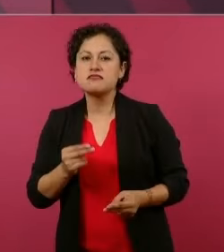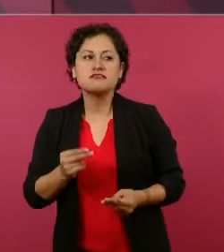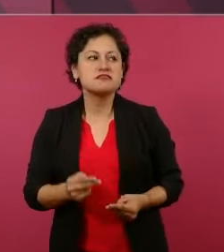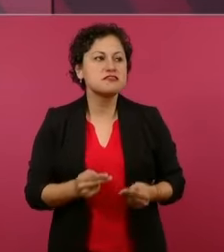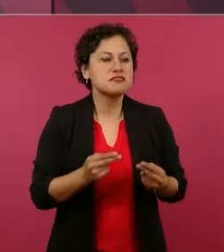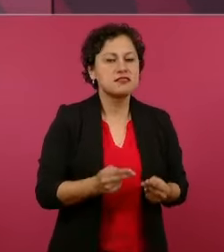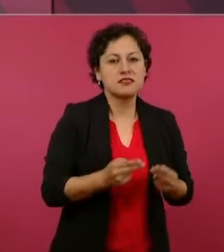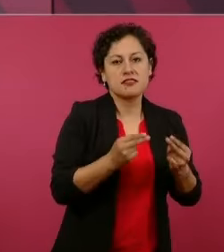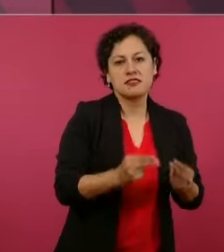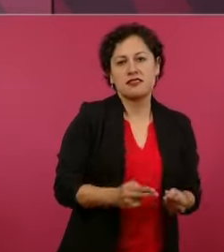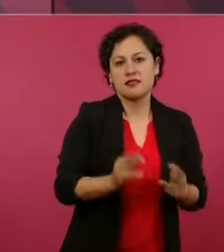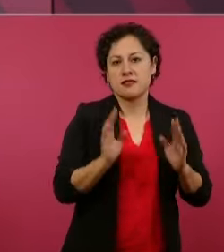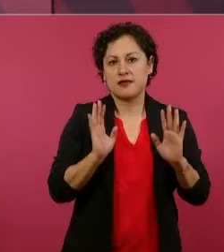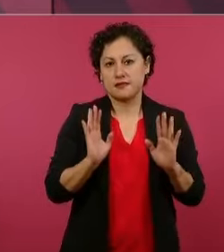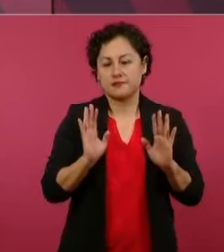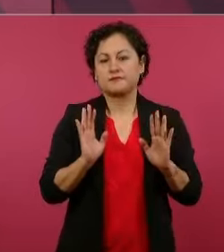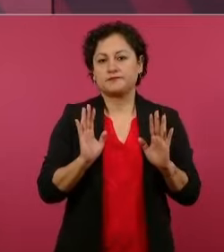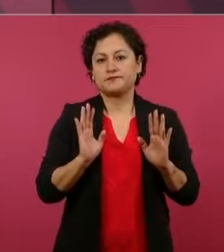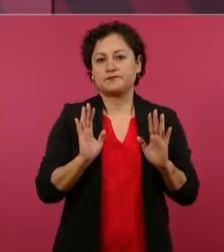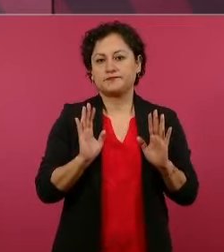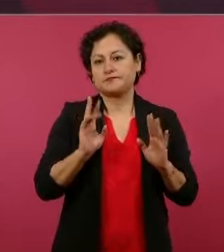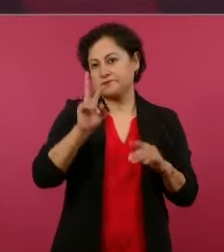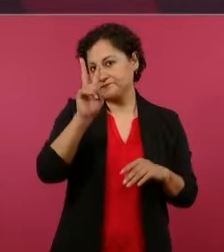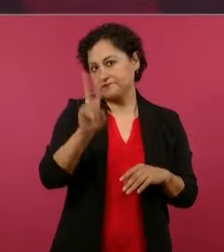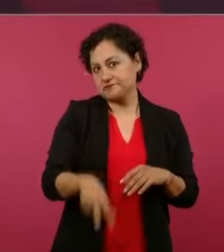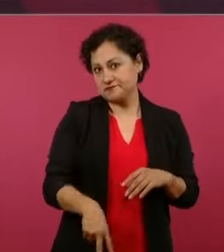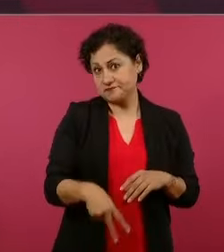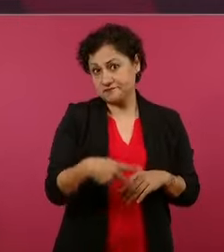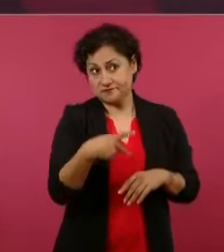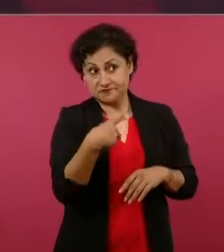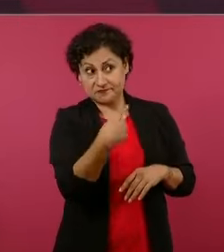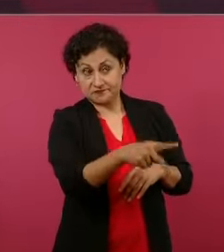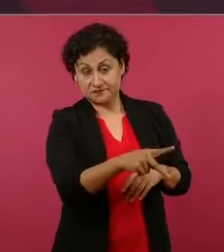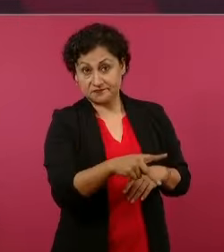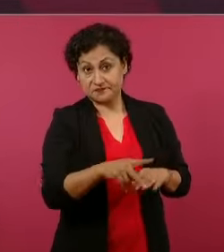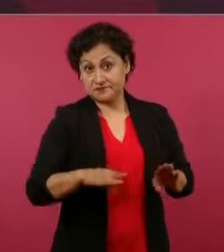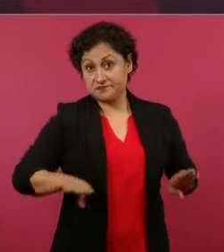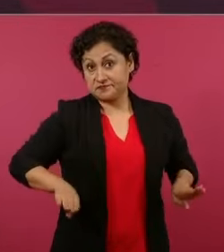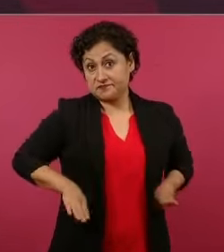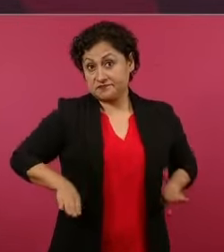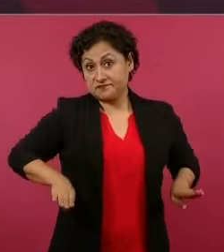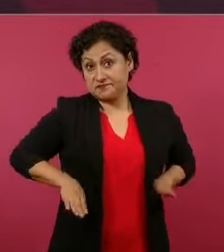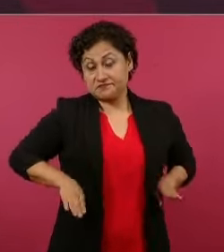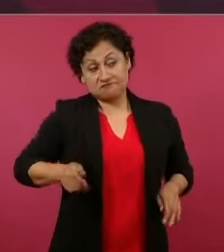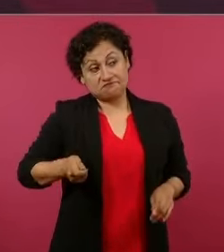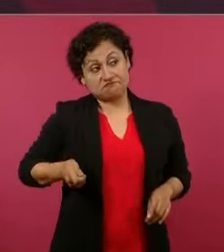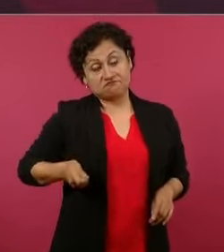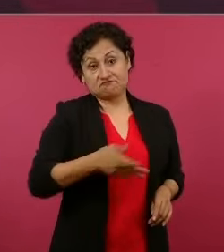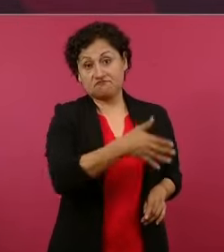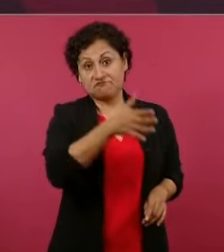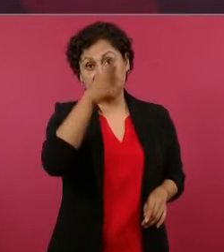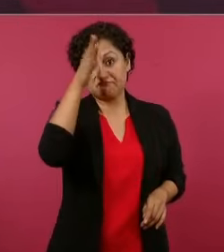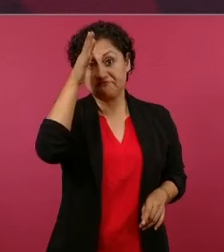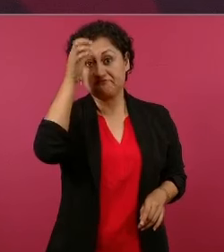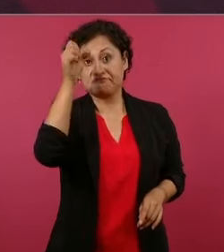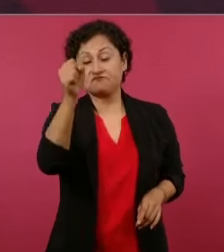convenencieros la palabra el término el concepto que los Define muy